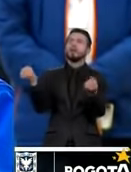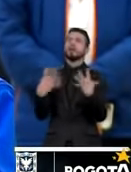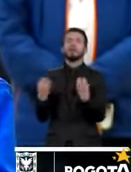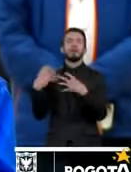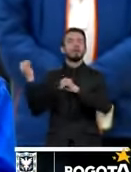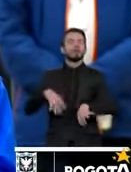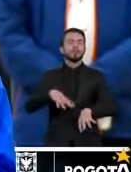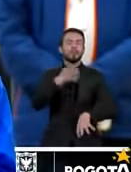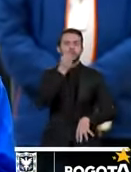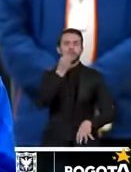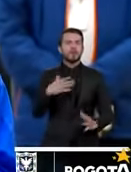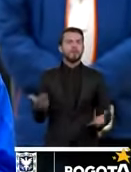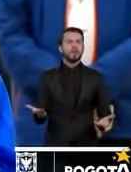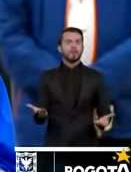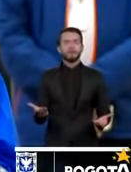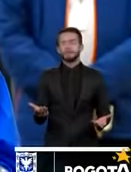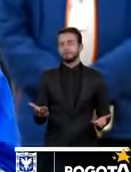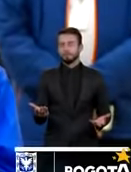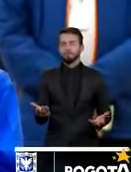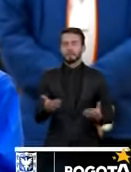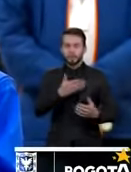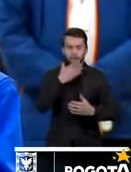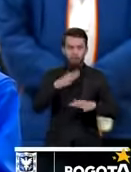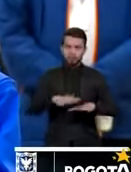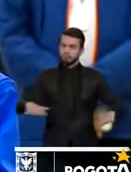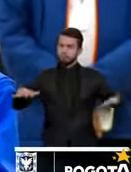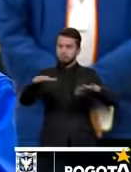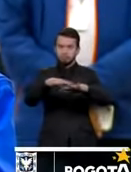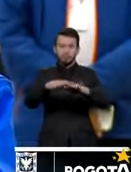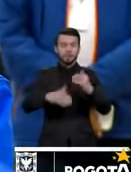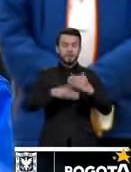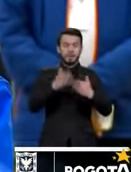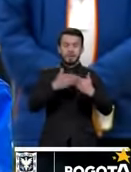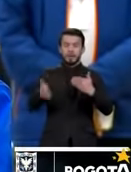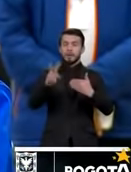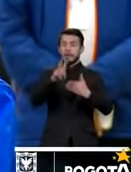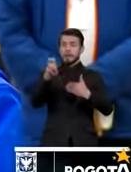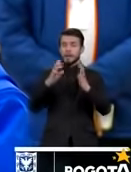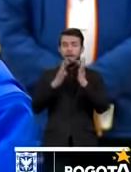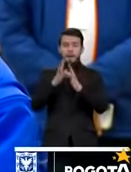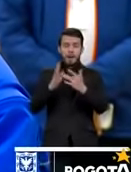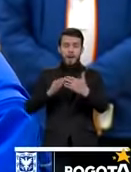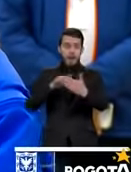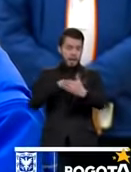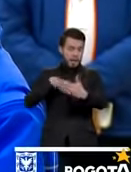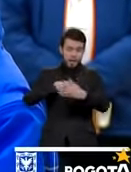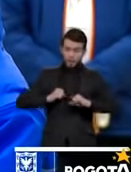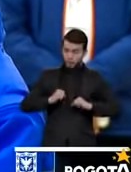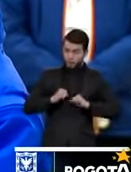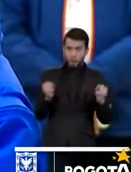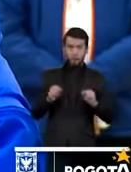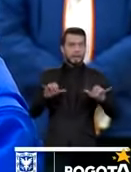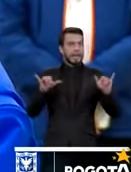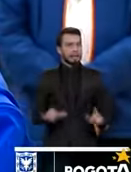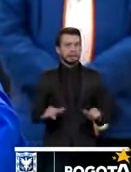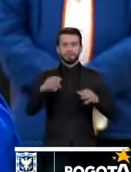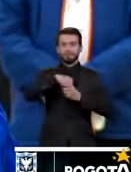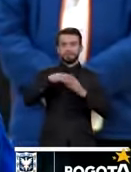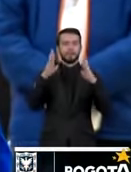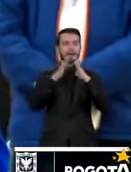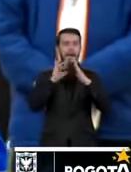mantener fundamentalmente como está. Solamente vamos a ir organizando poquito a poco esos tres sectores a los que me he referido.